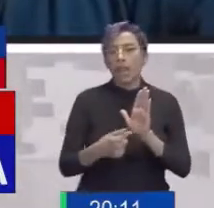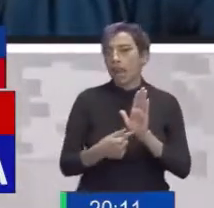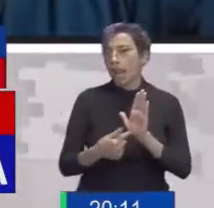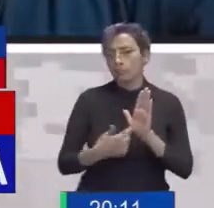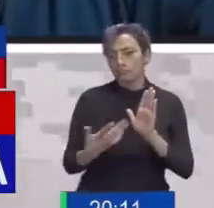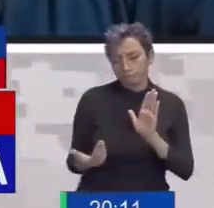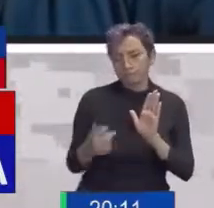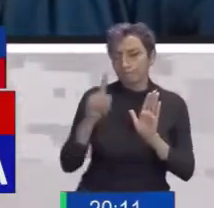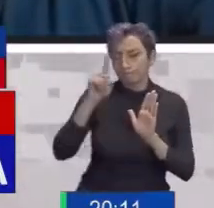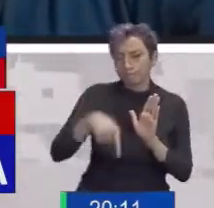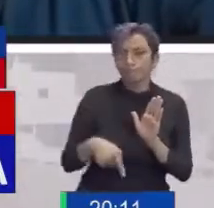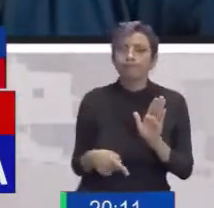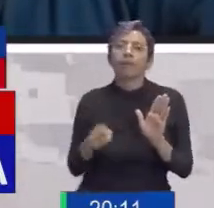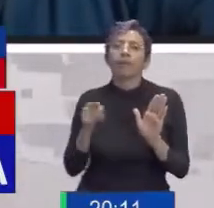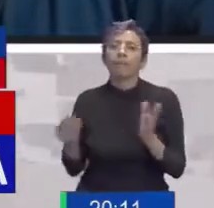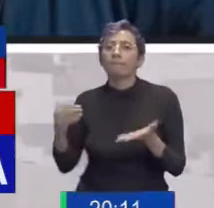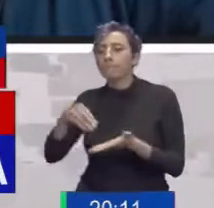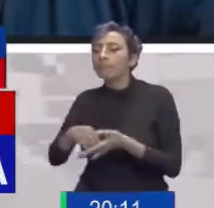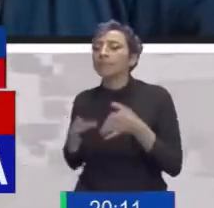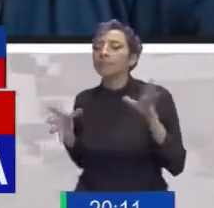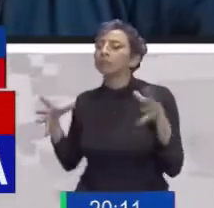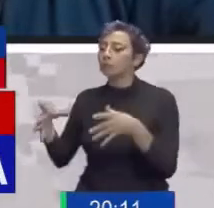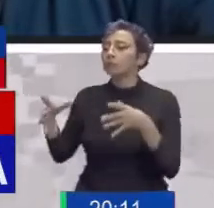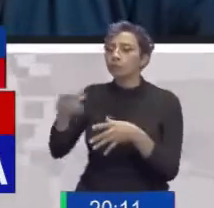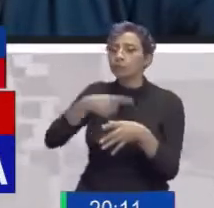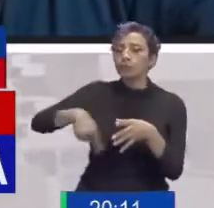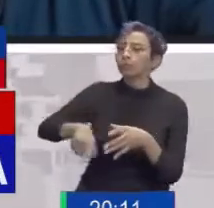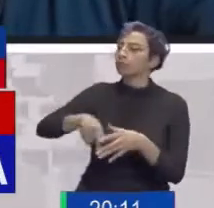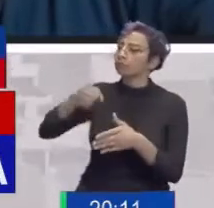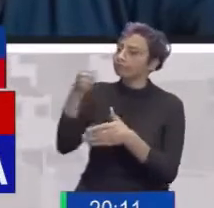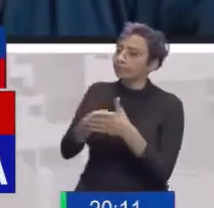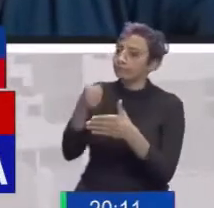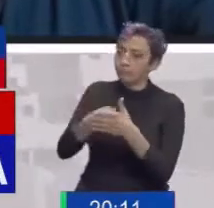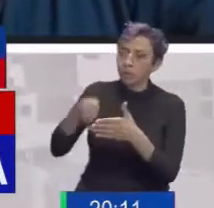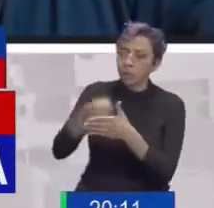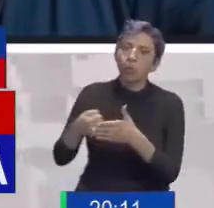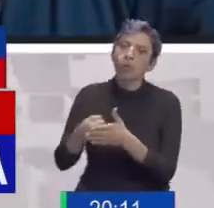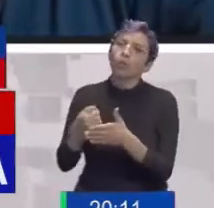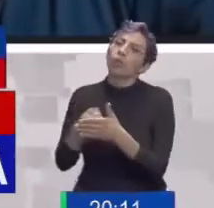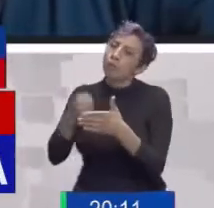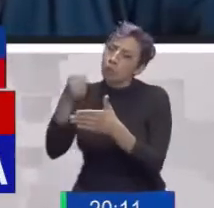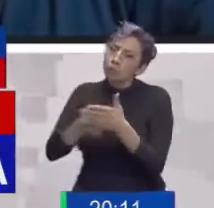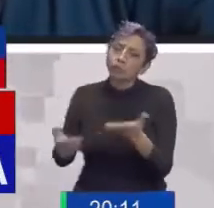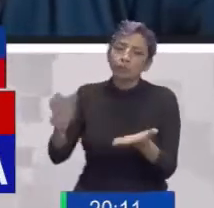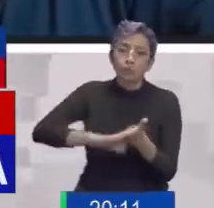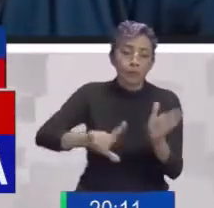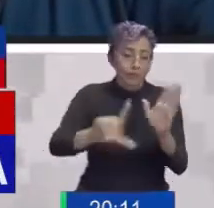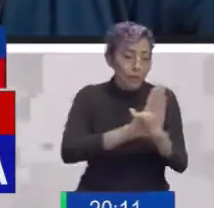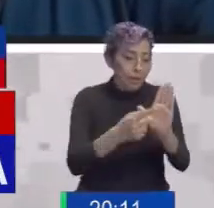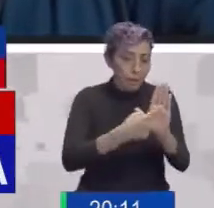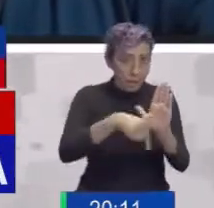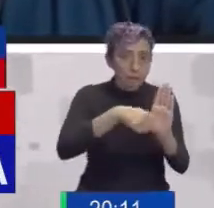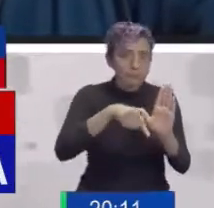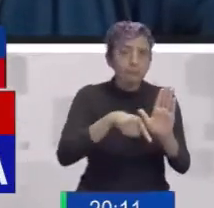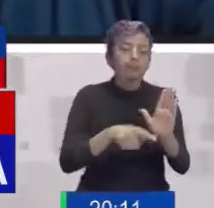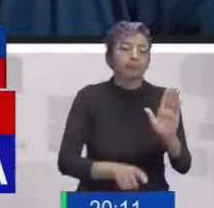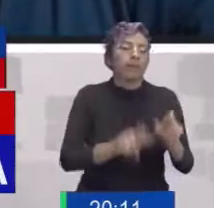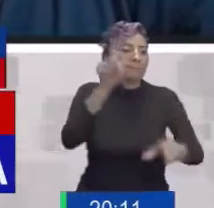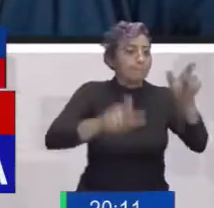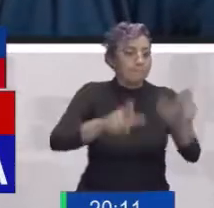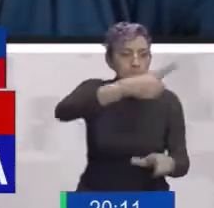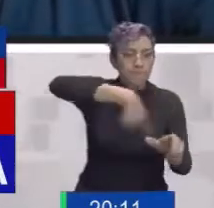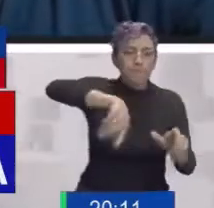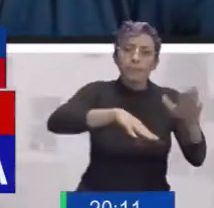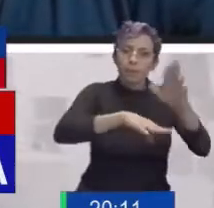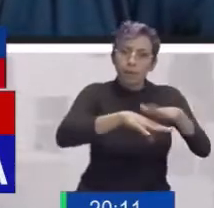fundaciones, organizaciones que lo venían pidiendo desde hace años a esta ley, ¿fueron convocados aparte de la redacción y del armado?